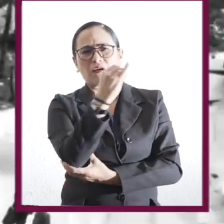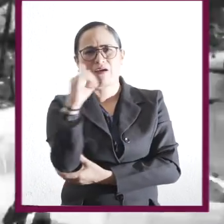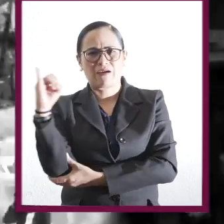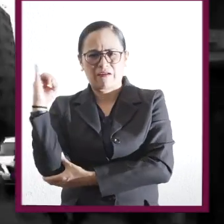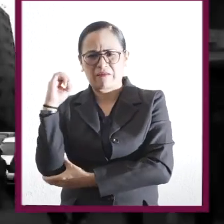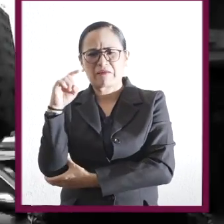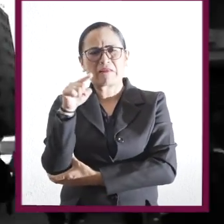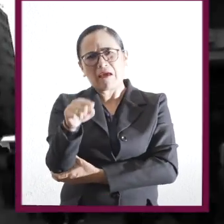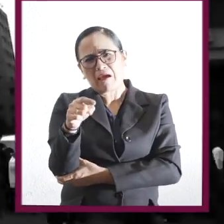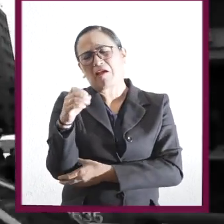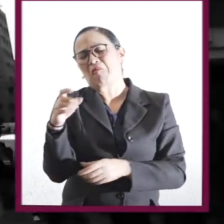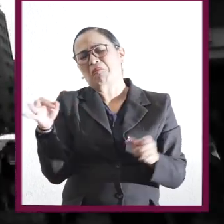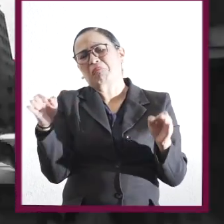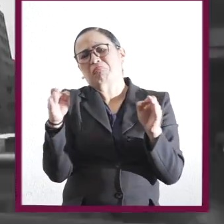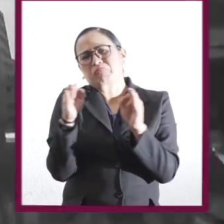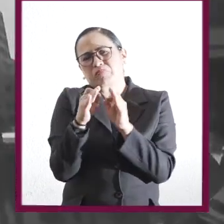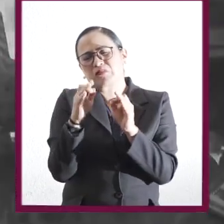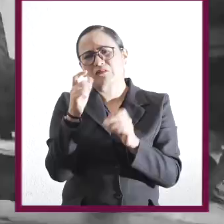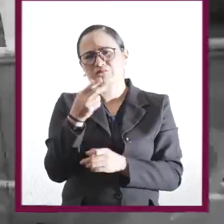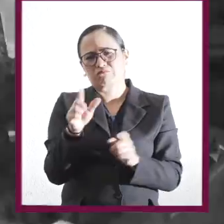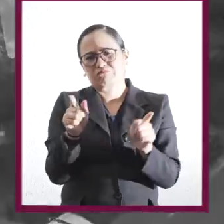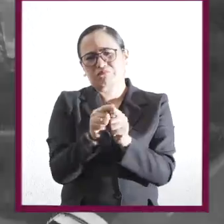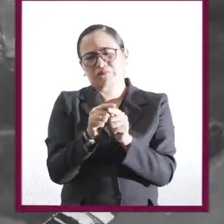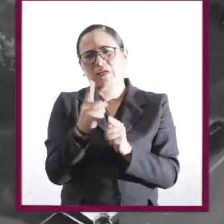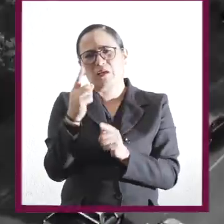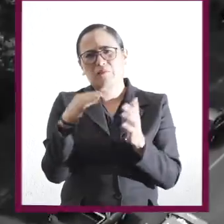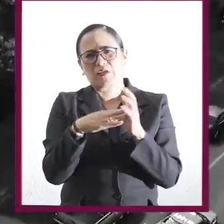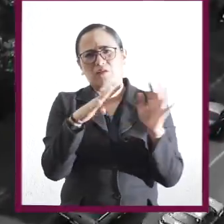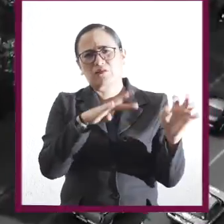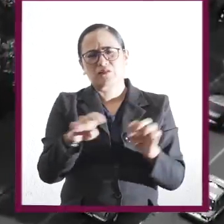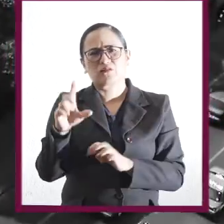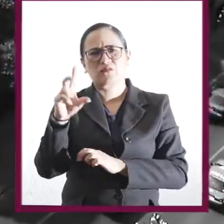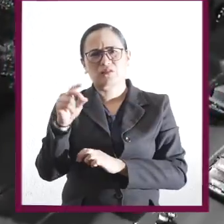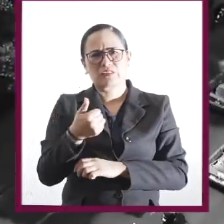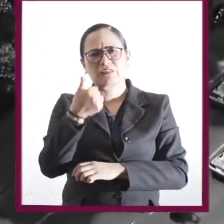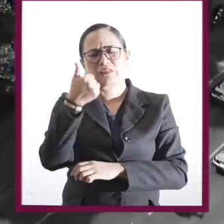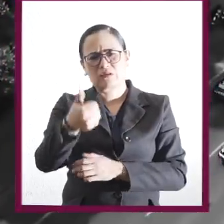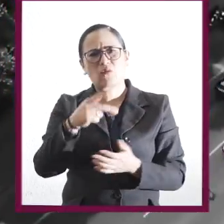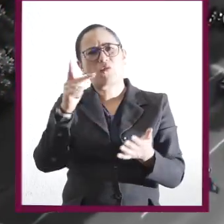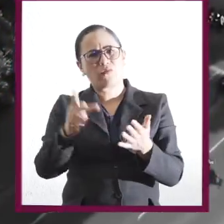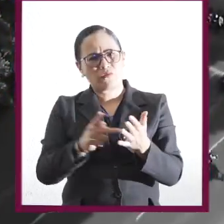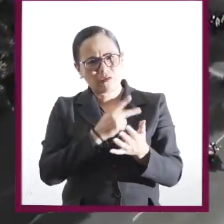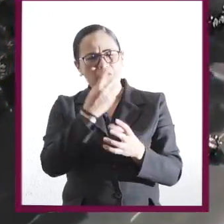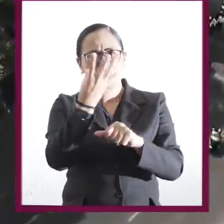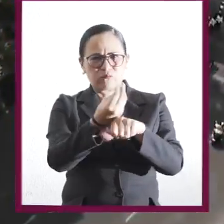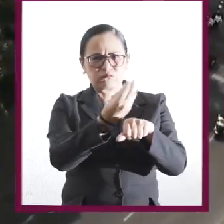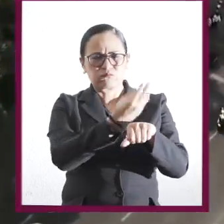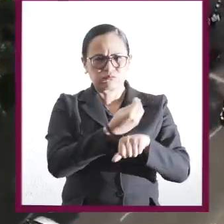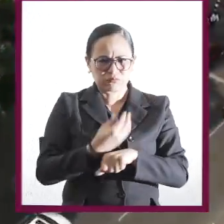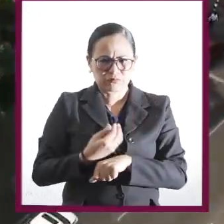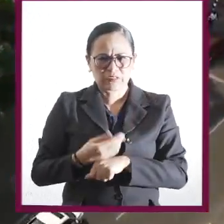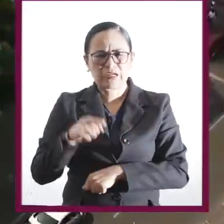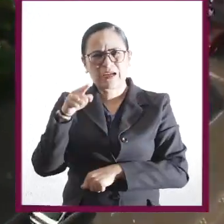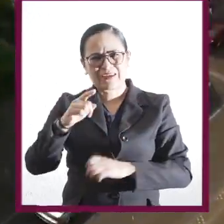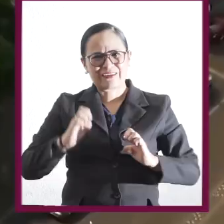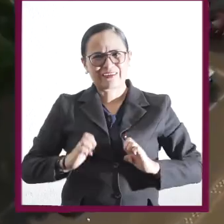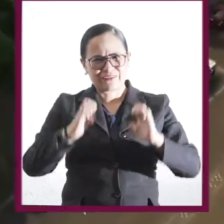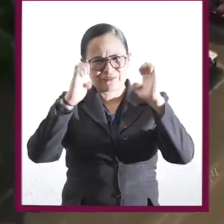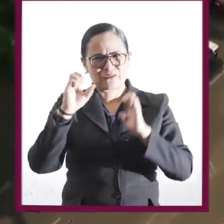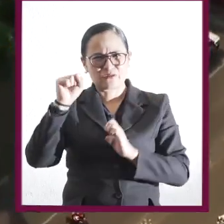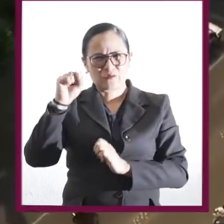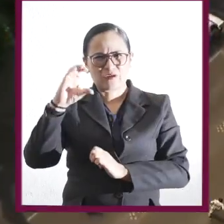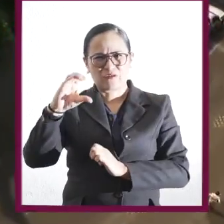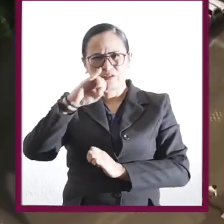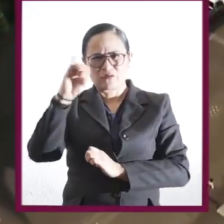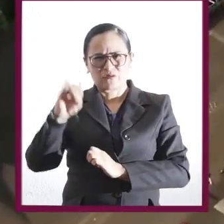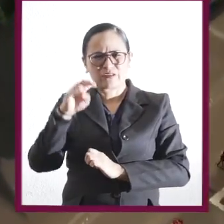jardín que tuvo una vida muy corta, pues en 1936 iniciaron las obras de la Suprema Corte de Justicia de la